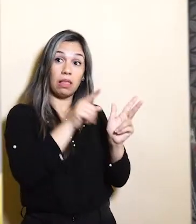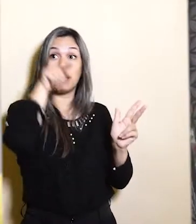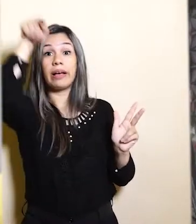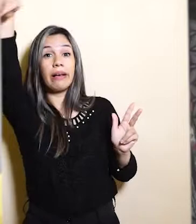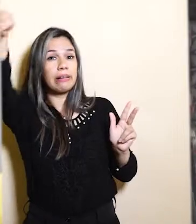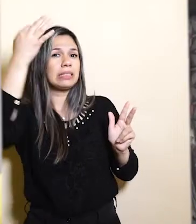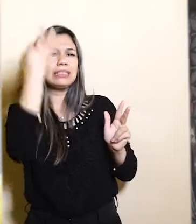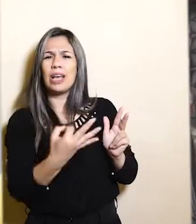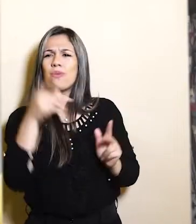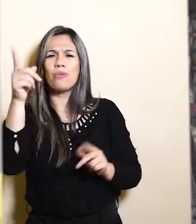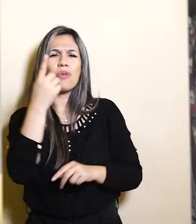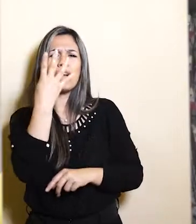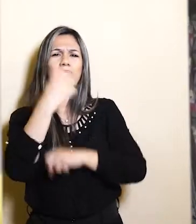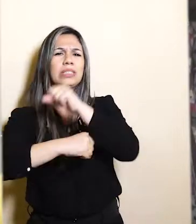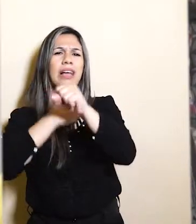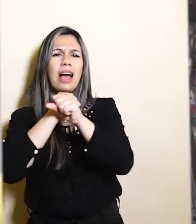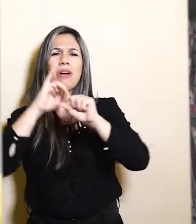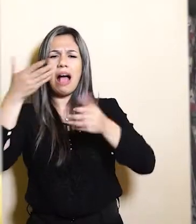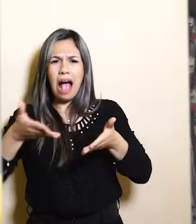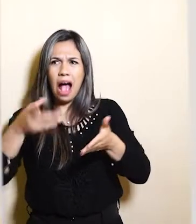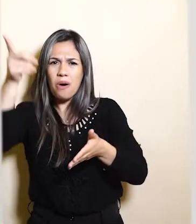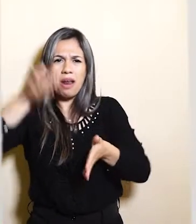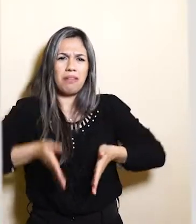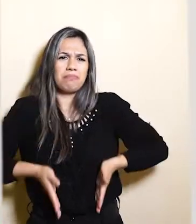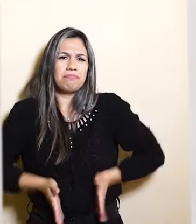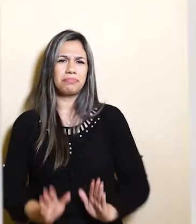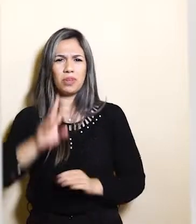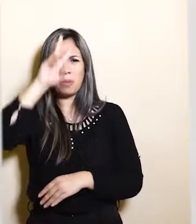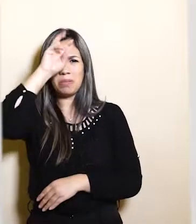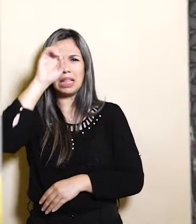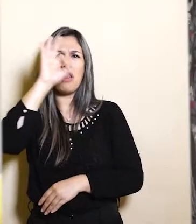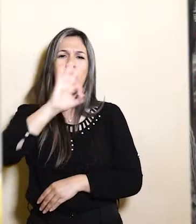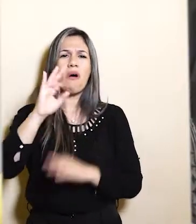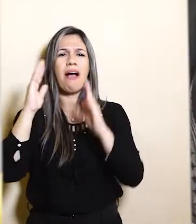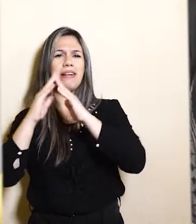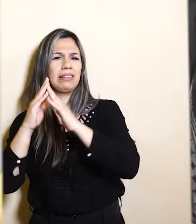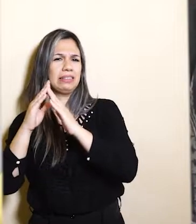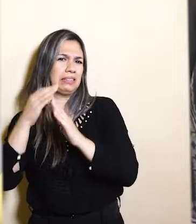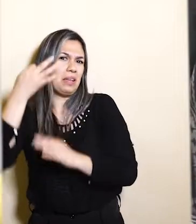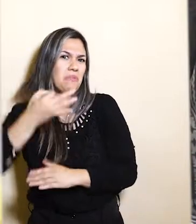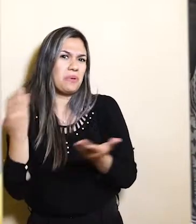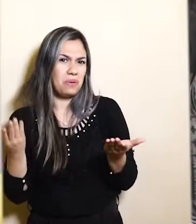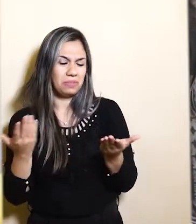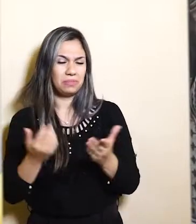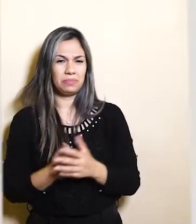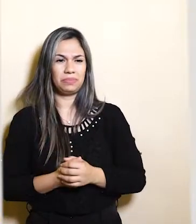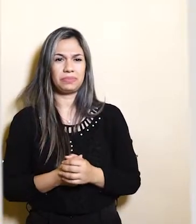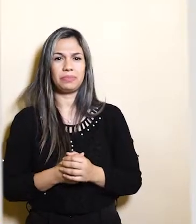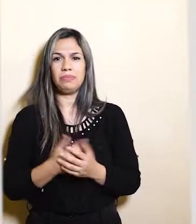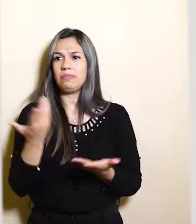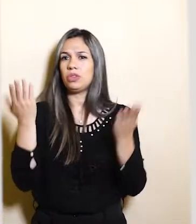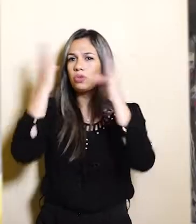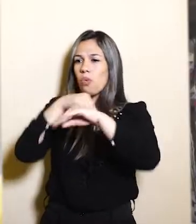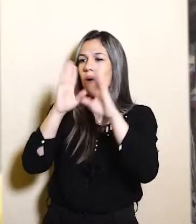14 años está pariendo en una clínica o en su hogar, ¿no? Ni siquiera con condiciones, con atención hospitalaria. Solo en